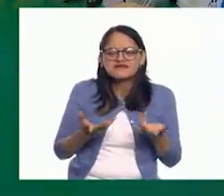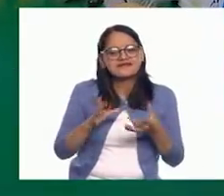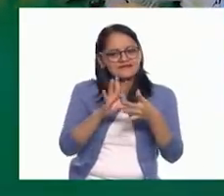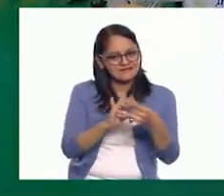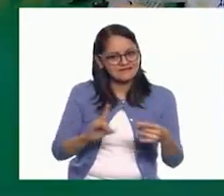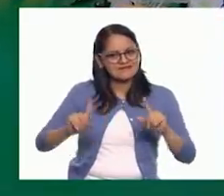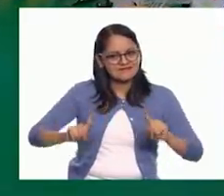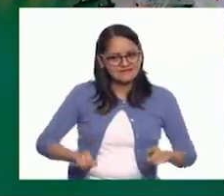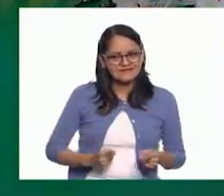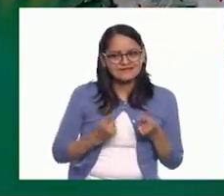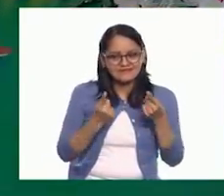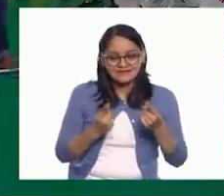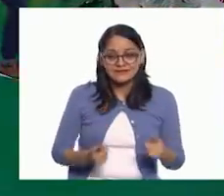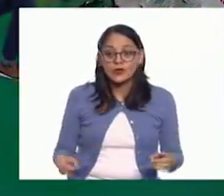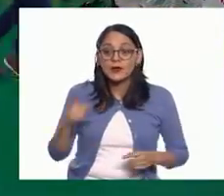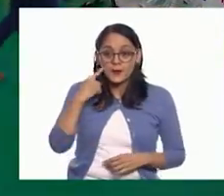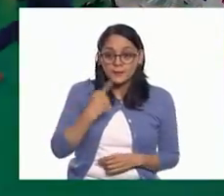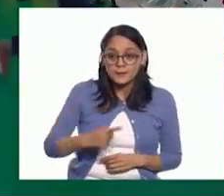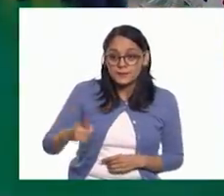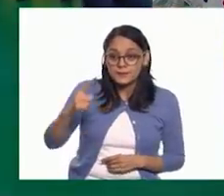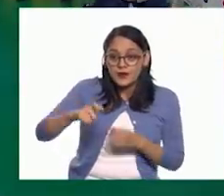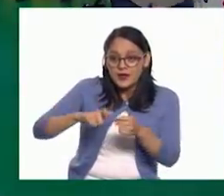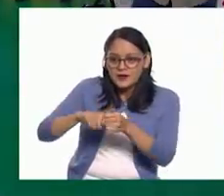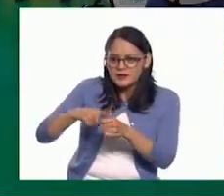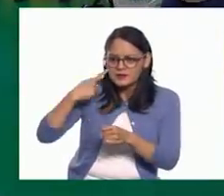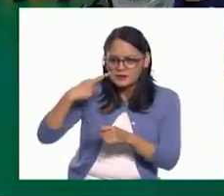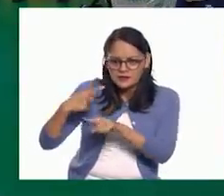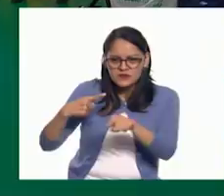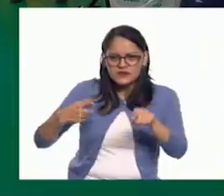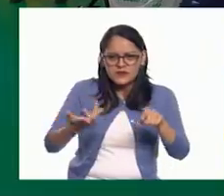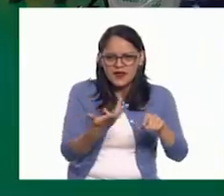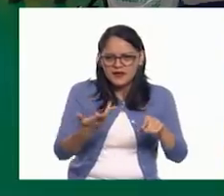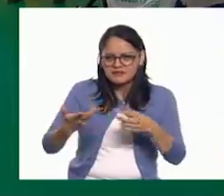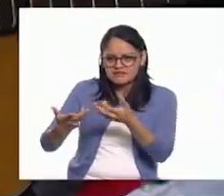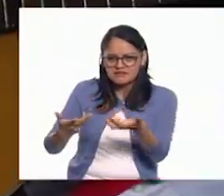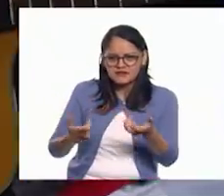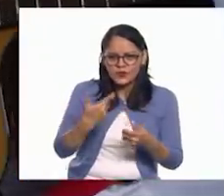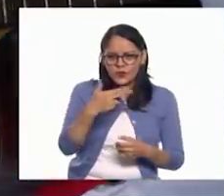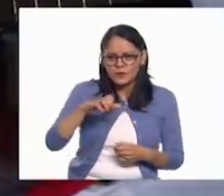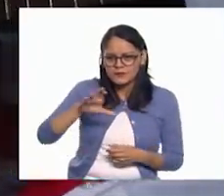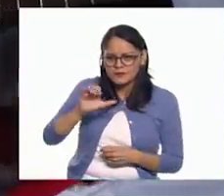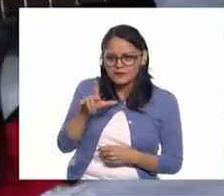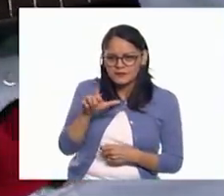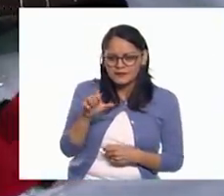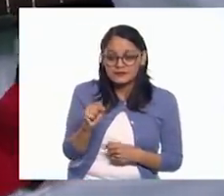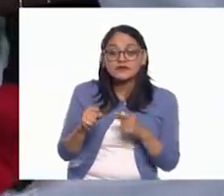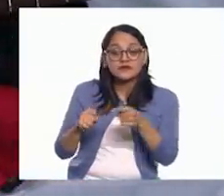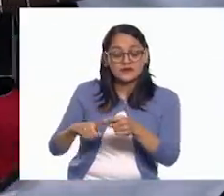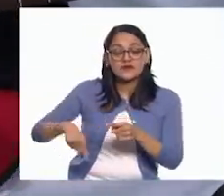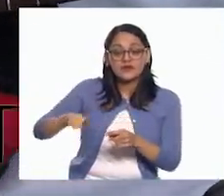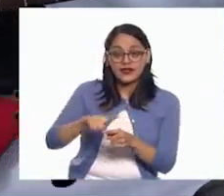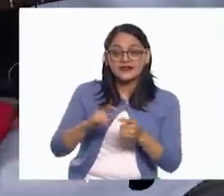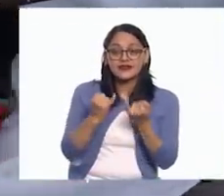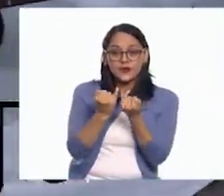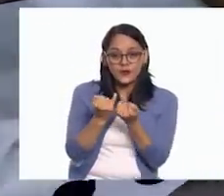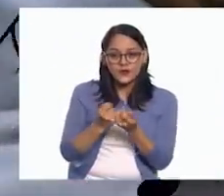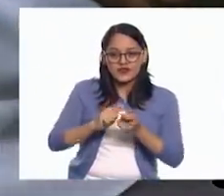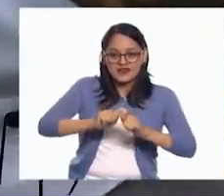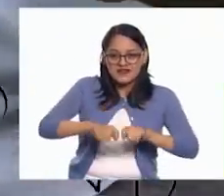Los vi de yo hacer guacales. y tejerlos